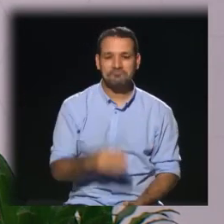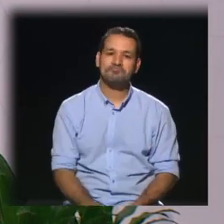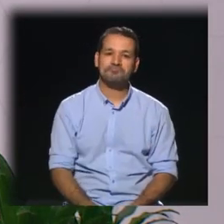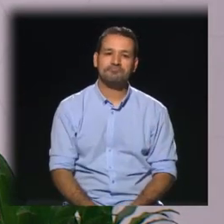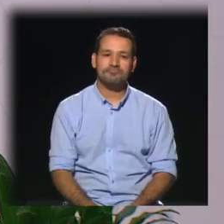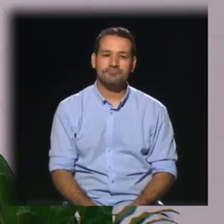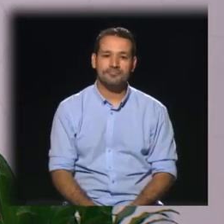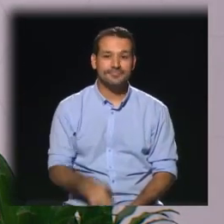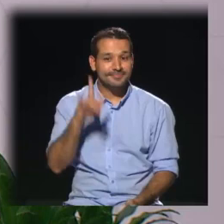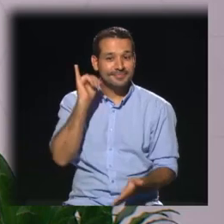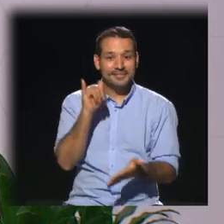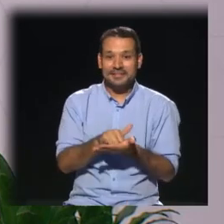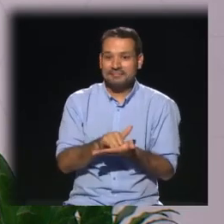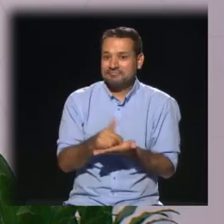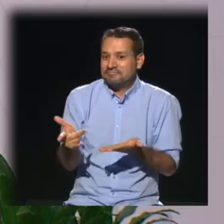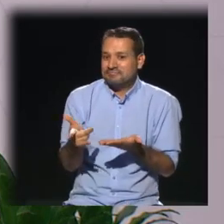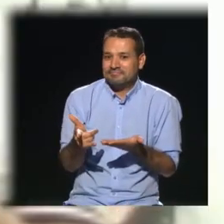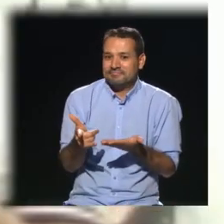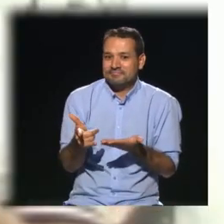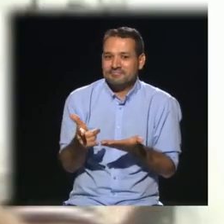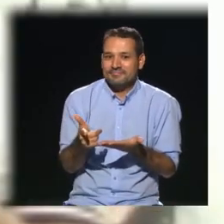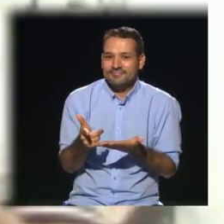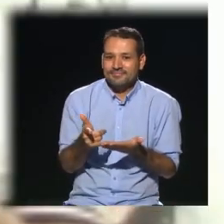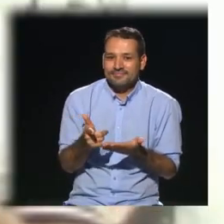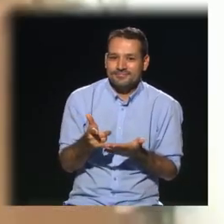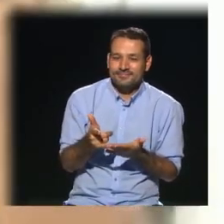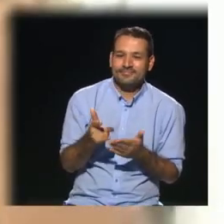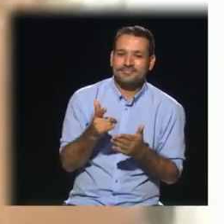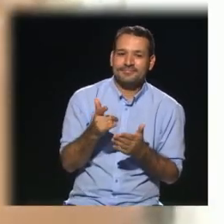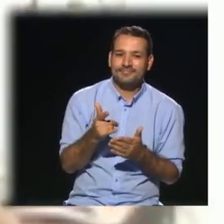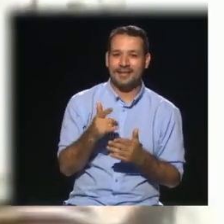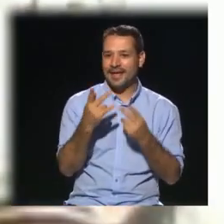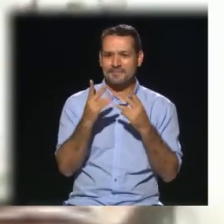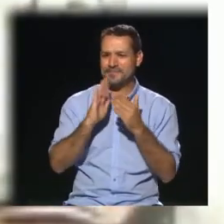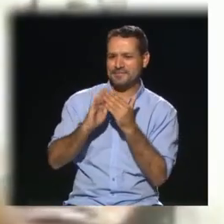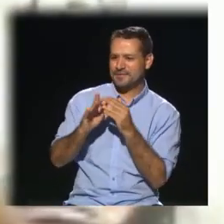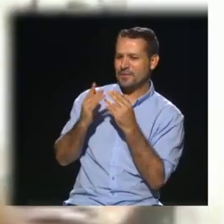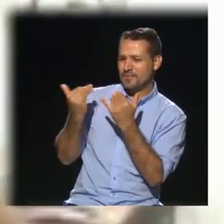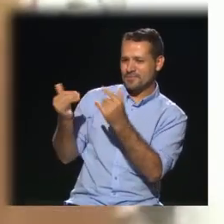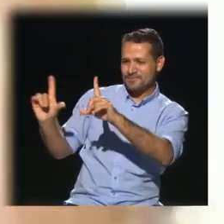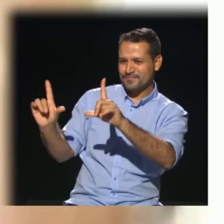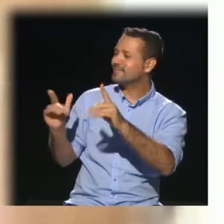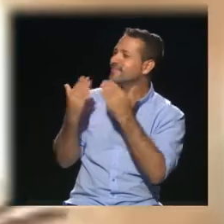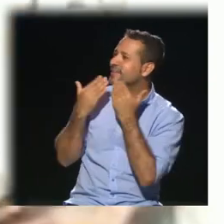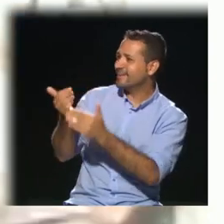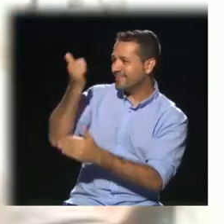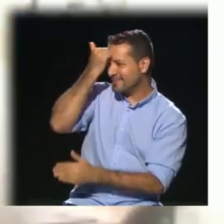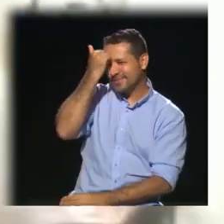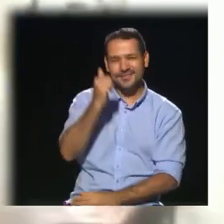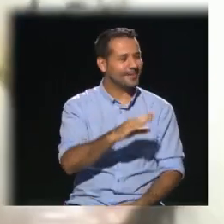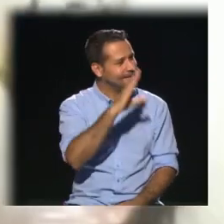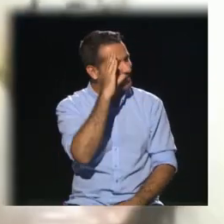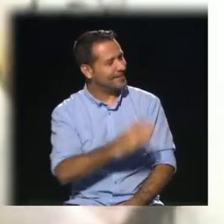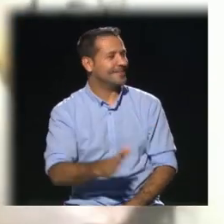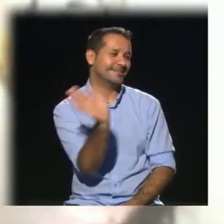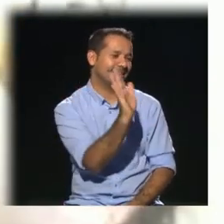Bueno, creo que el profesor Daniel se fue sin despedirse, pero listo, los invito. Ahí está, profe, muchas gracias. Hola,